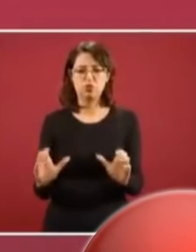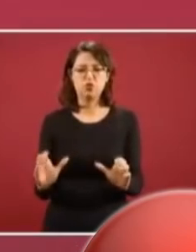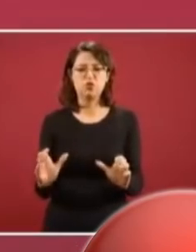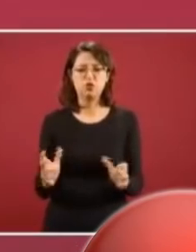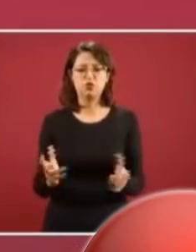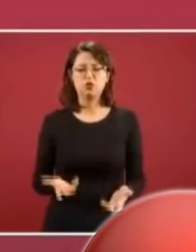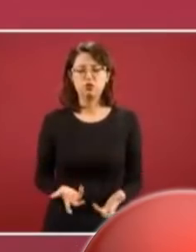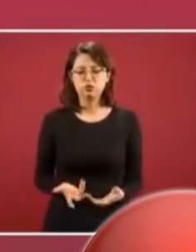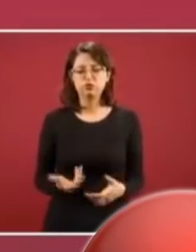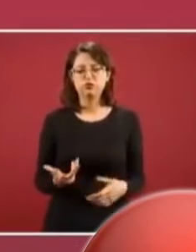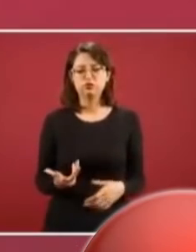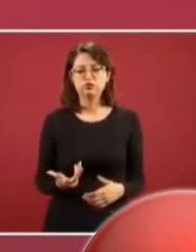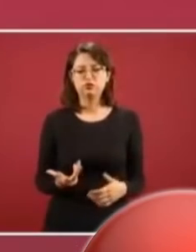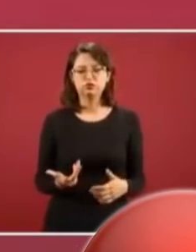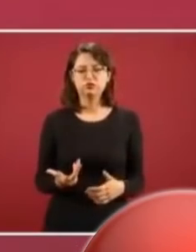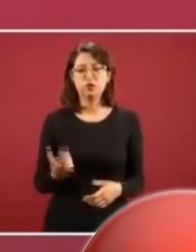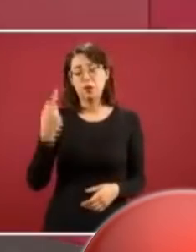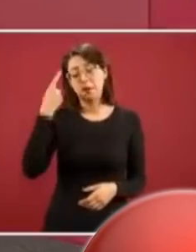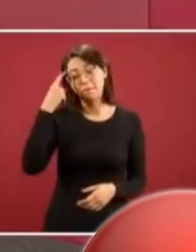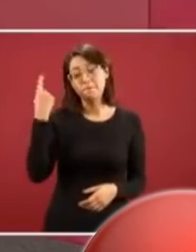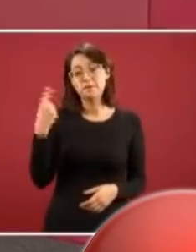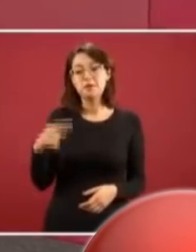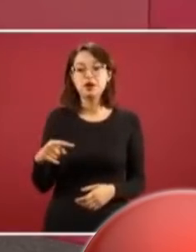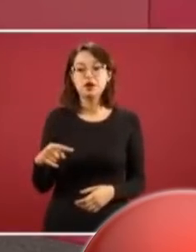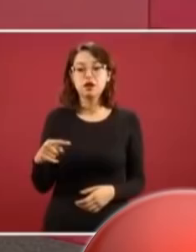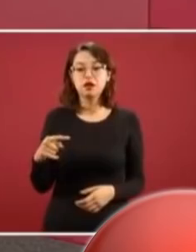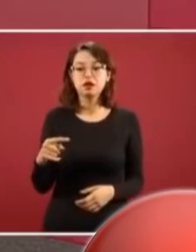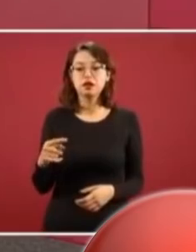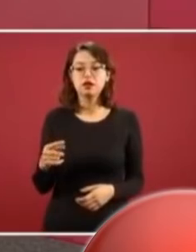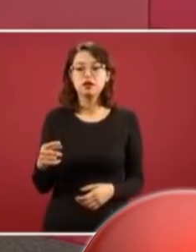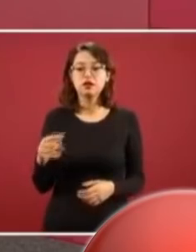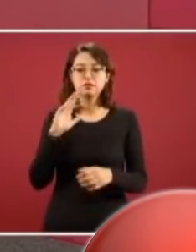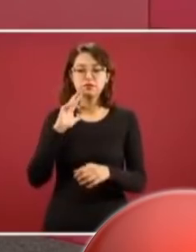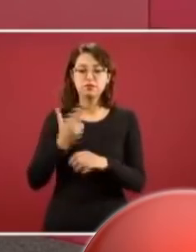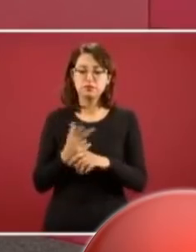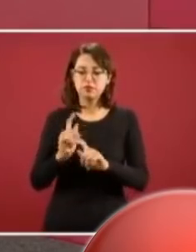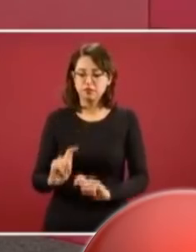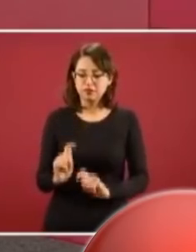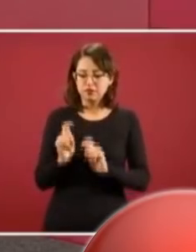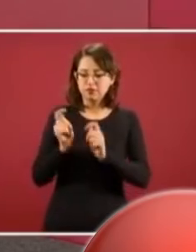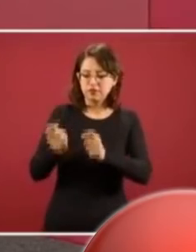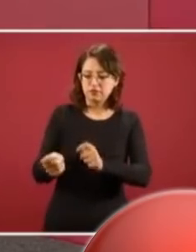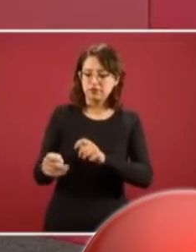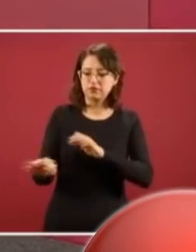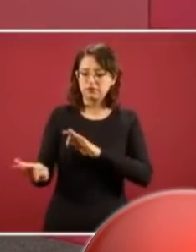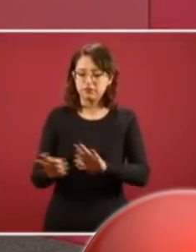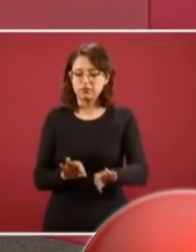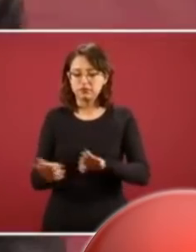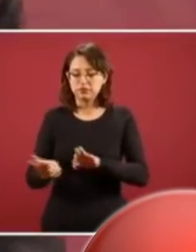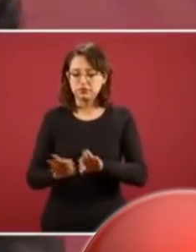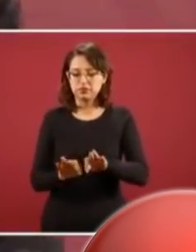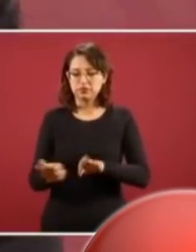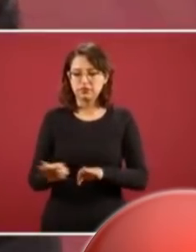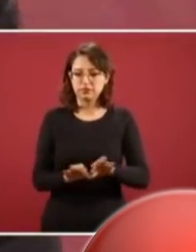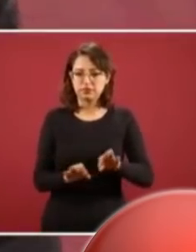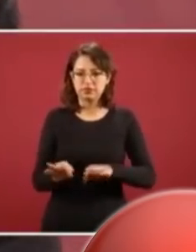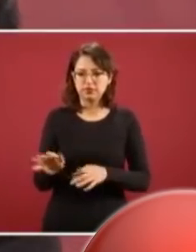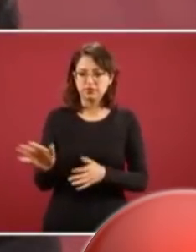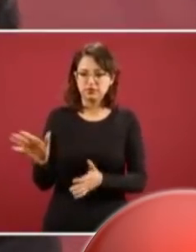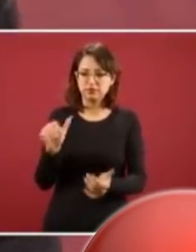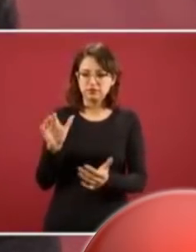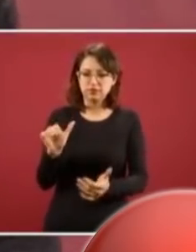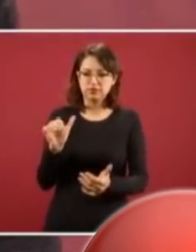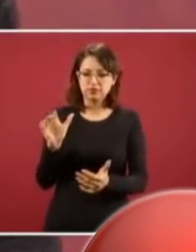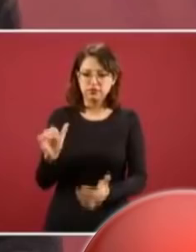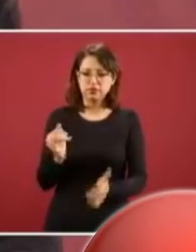que se encargue esta labor de la recaudación